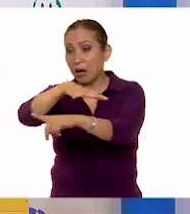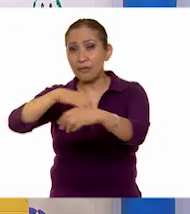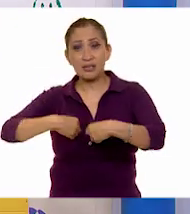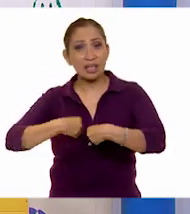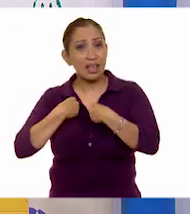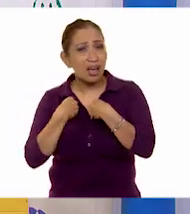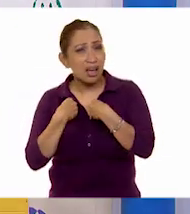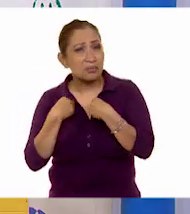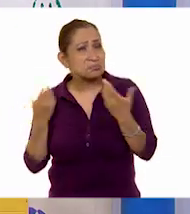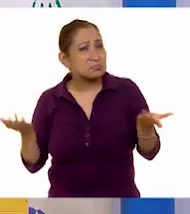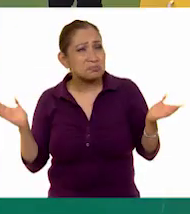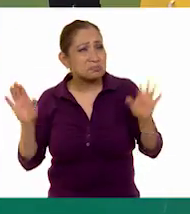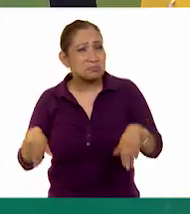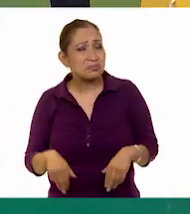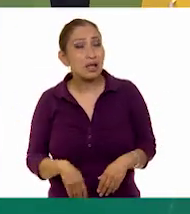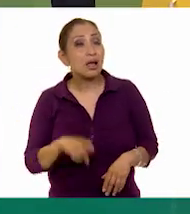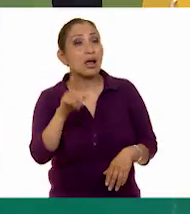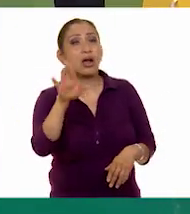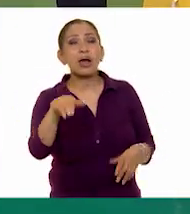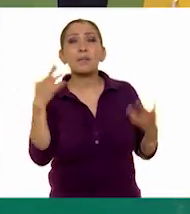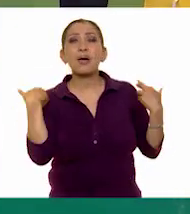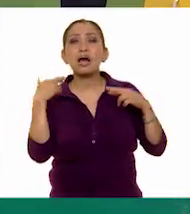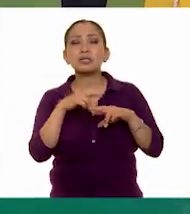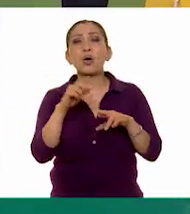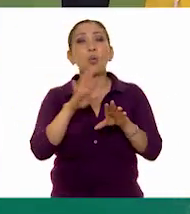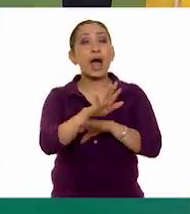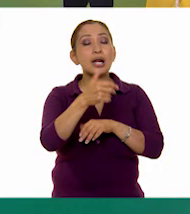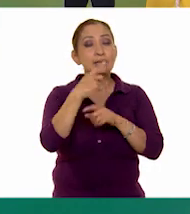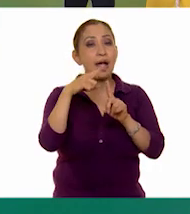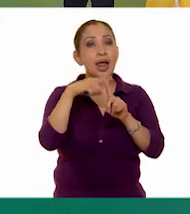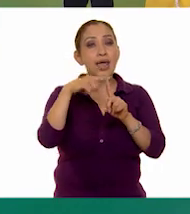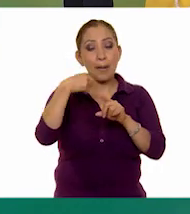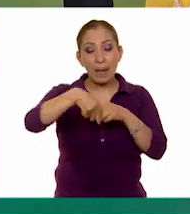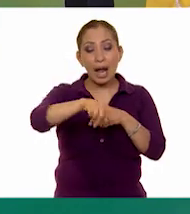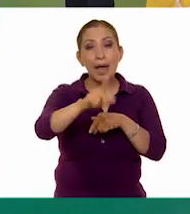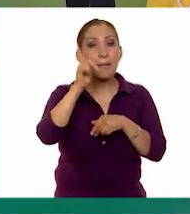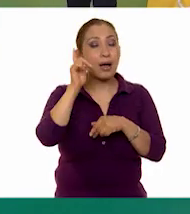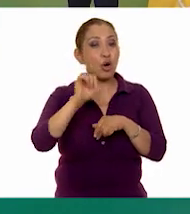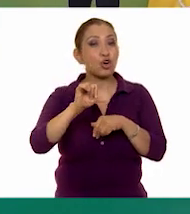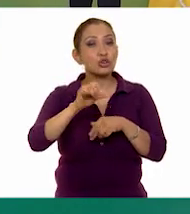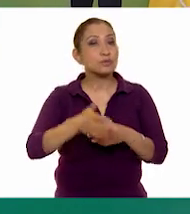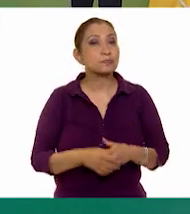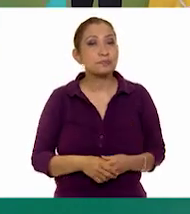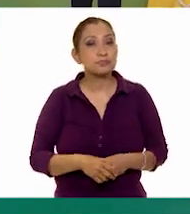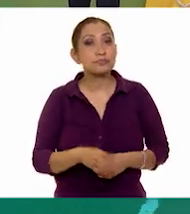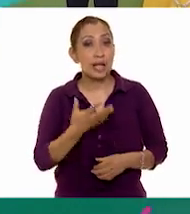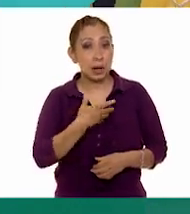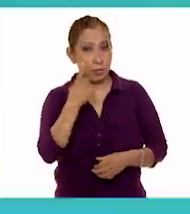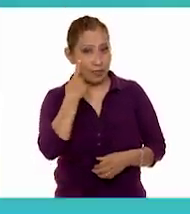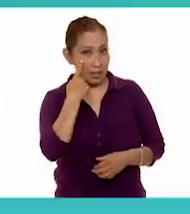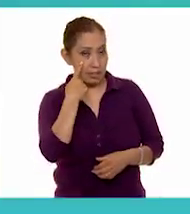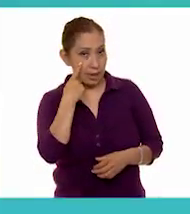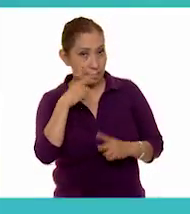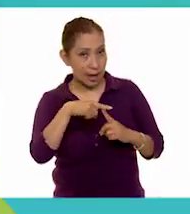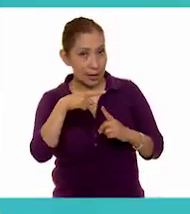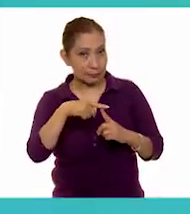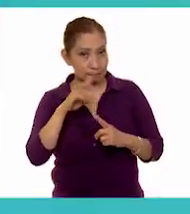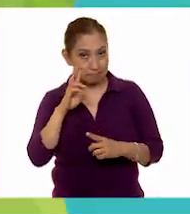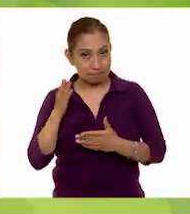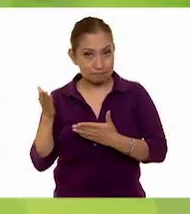alrededor. Ay, oiga, maestra Claudia, ¿y cuál es el reto que nos va a quedar para la clase el día de hoy? Tenemos siguiente reto.